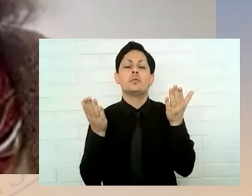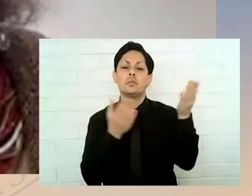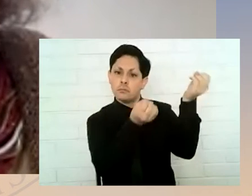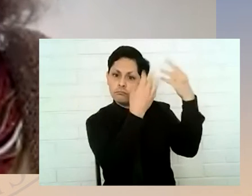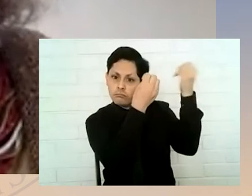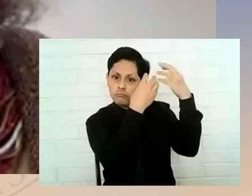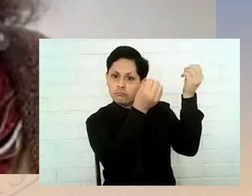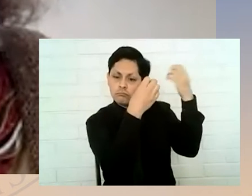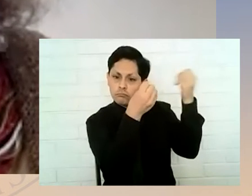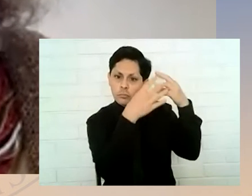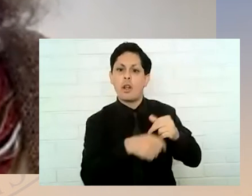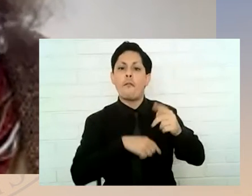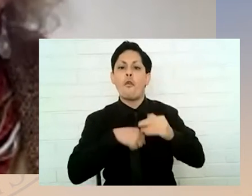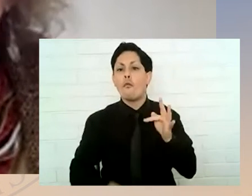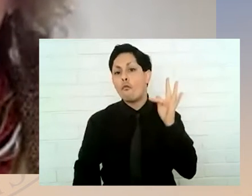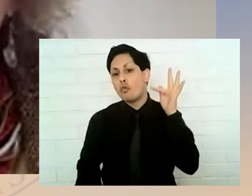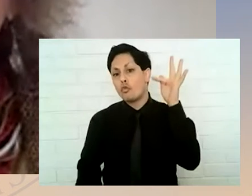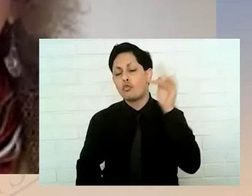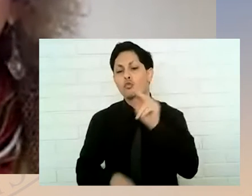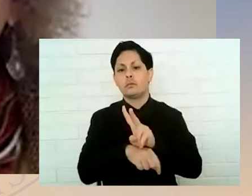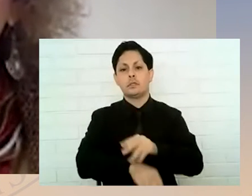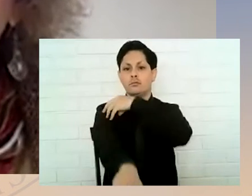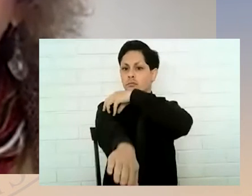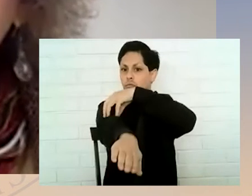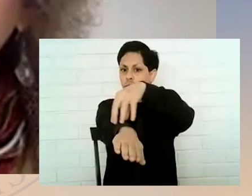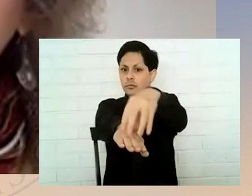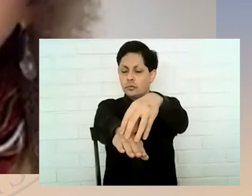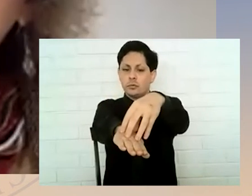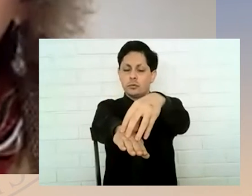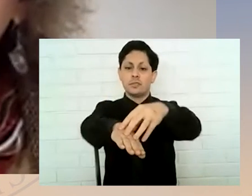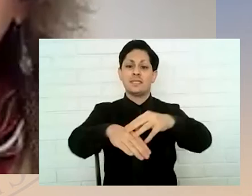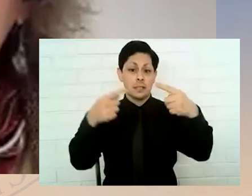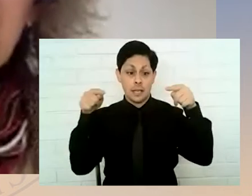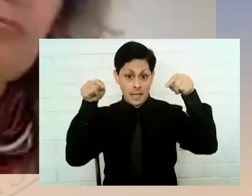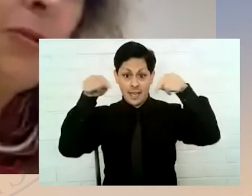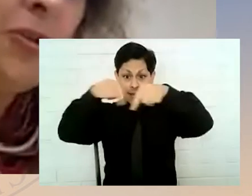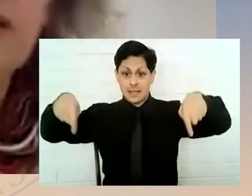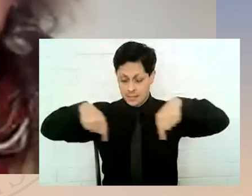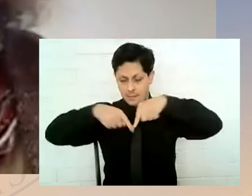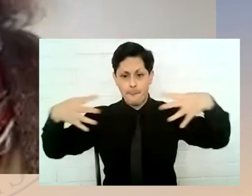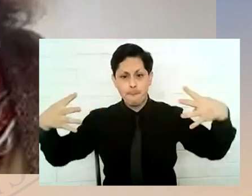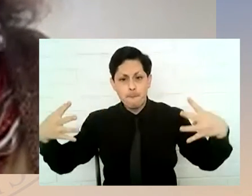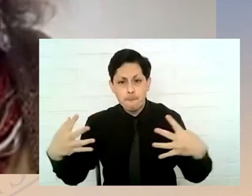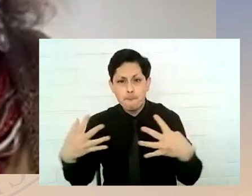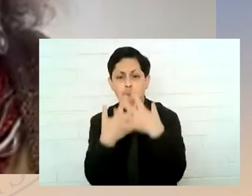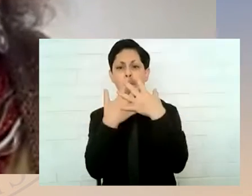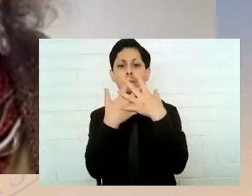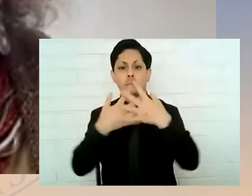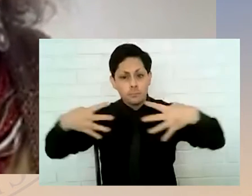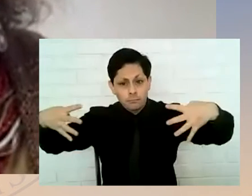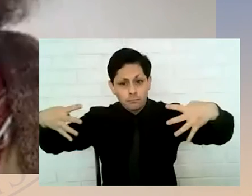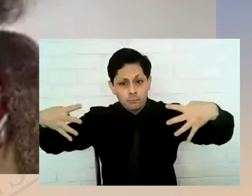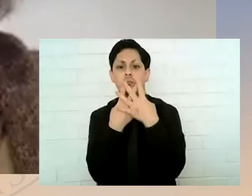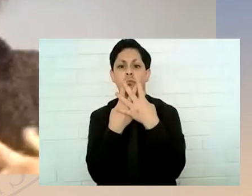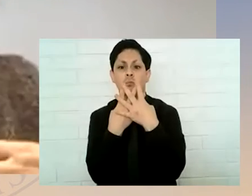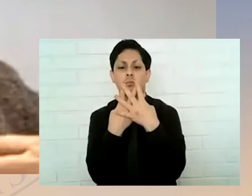docente, en la formación de futuros profesores a lo largo de todo Chile. Y esta red, mucho tiempo, de larga data, también